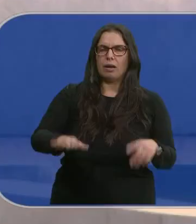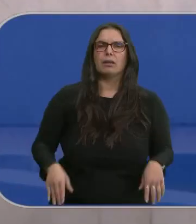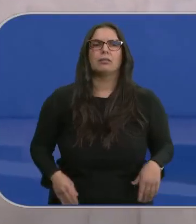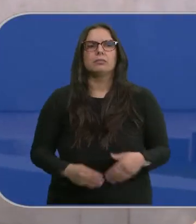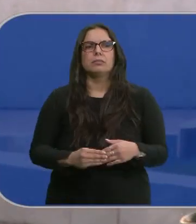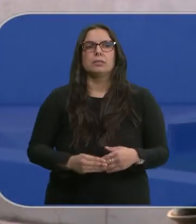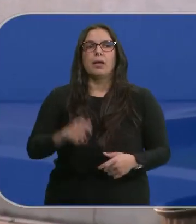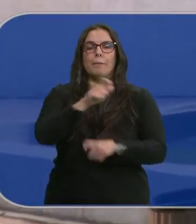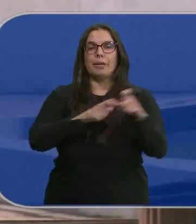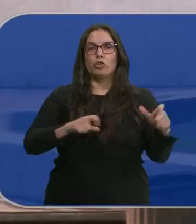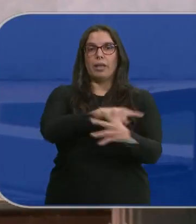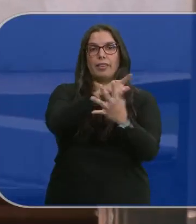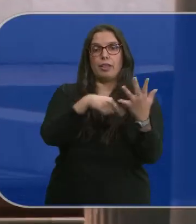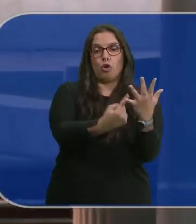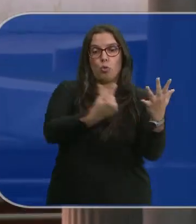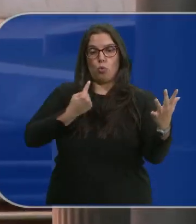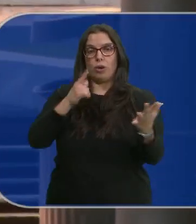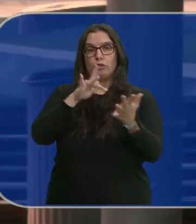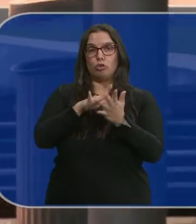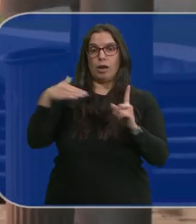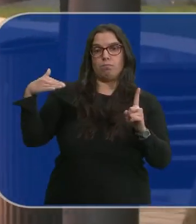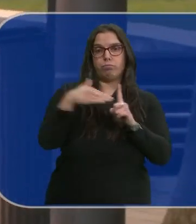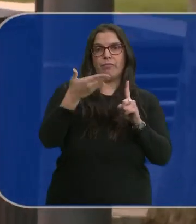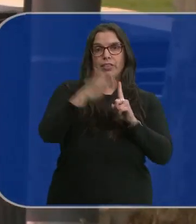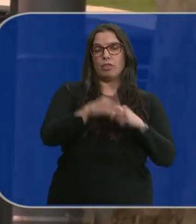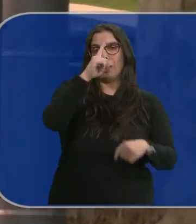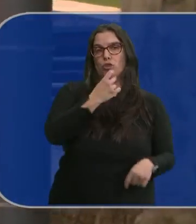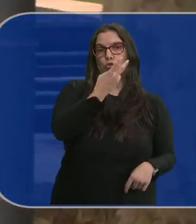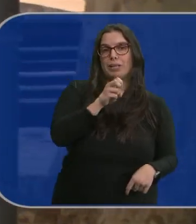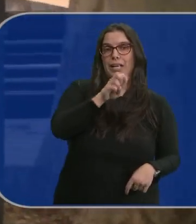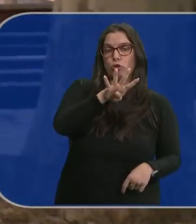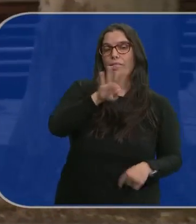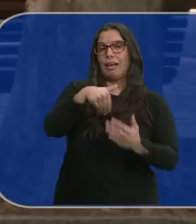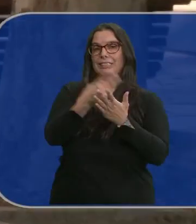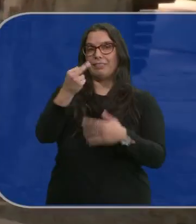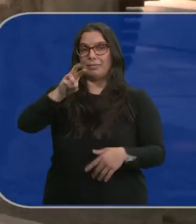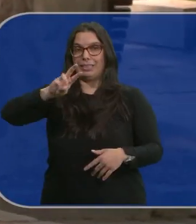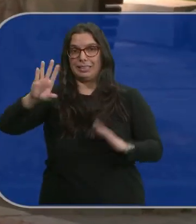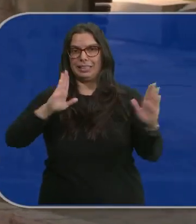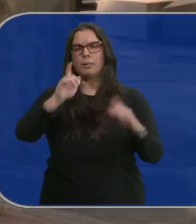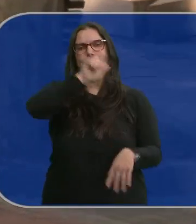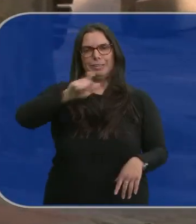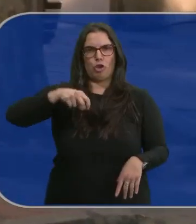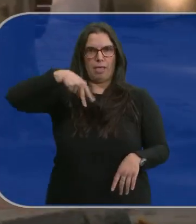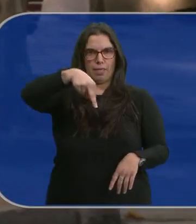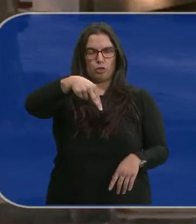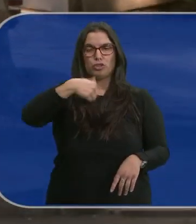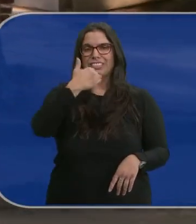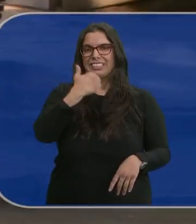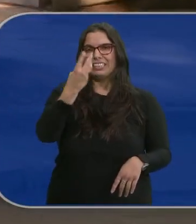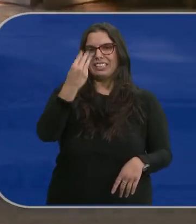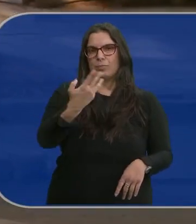cada 5 personas que perdieron la vida en un accidente de tráfico en nuestro país entre los años 2014 y 2023 era un peatón. Hablamos de